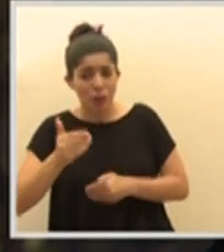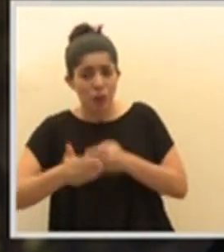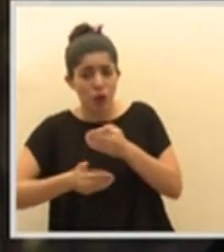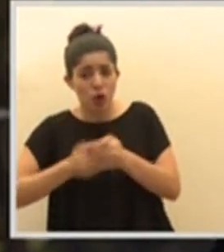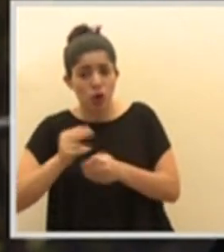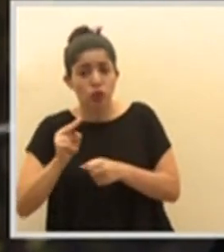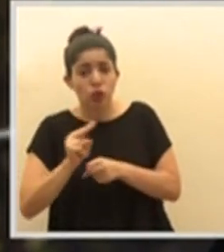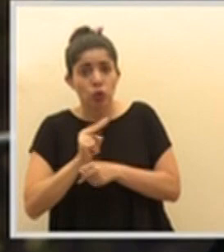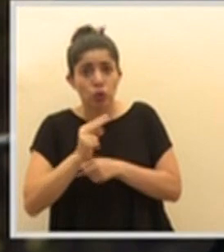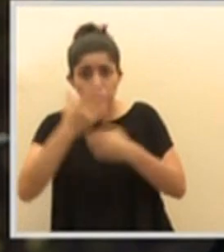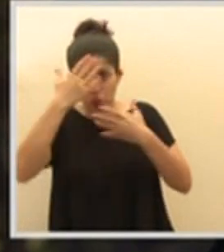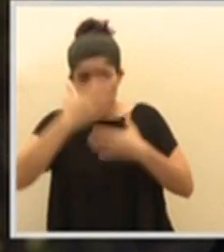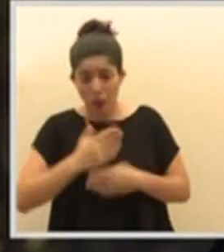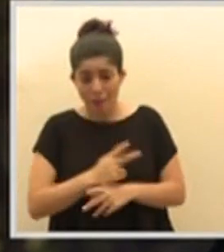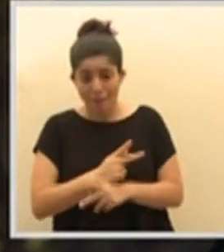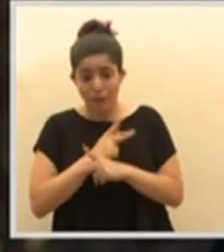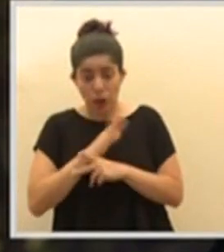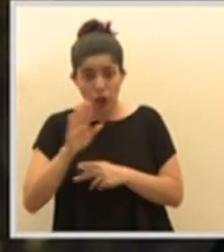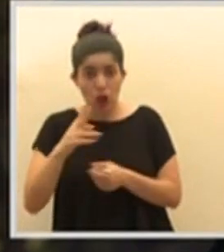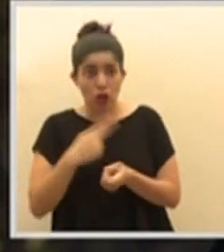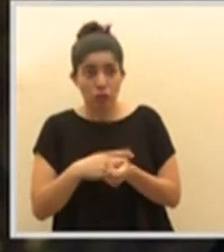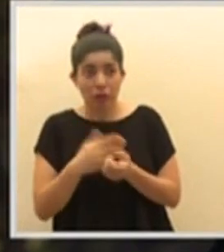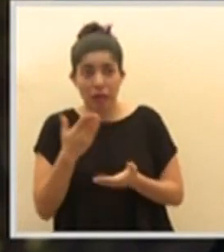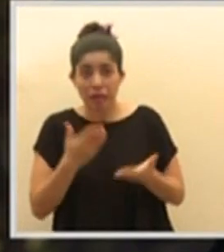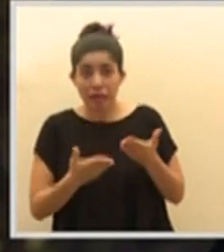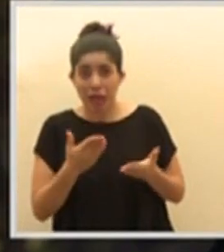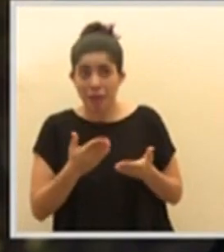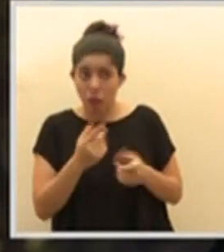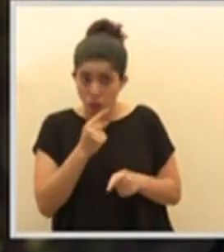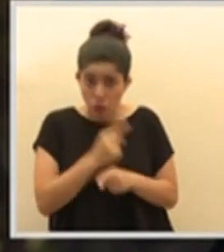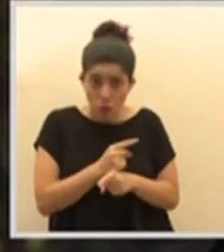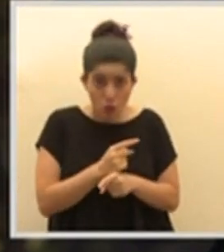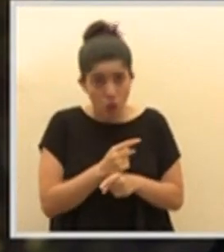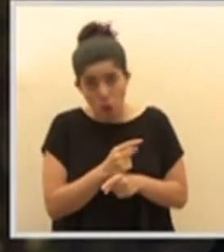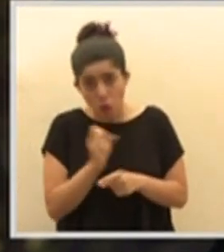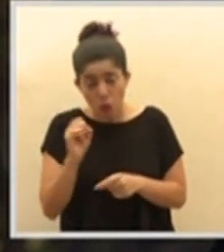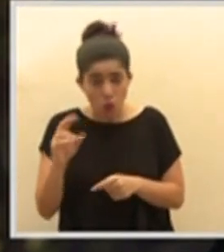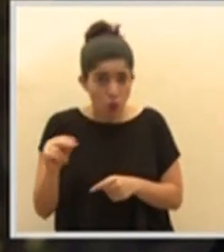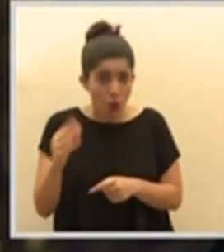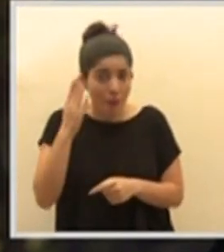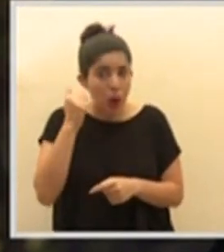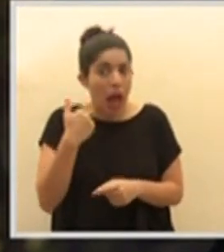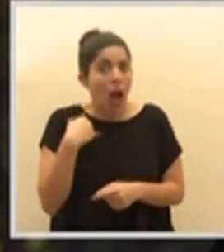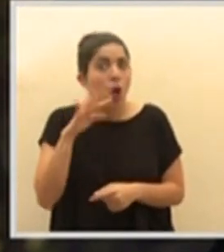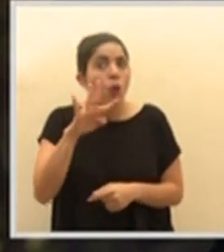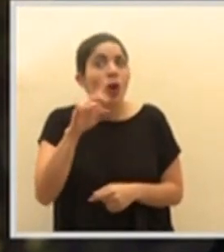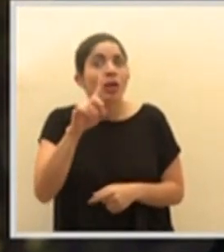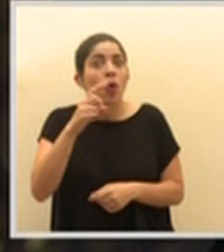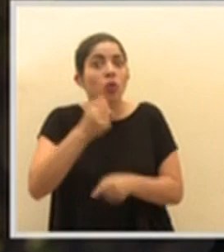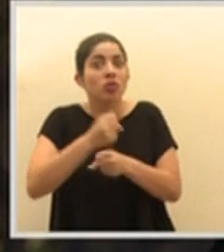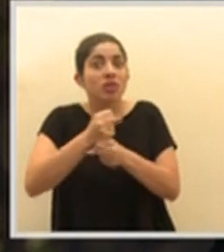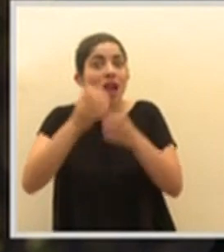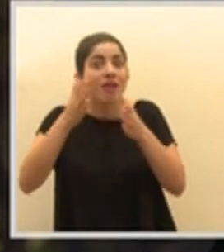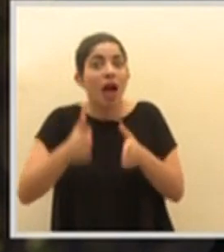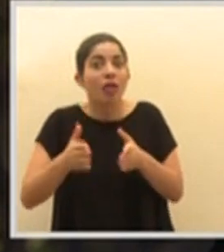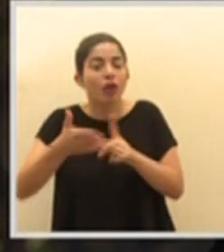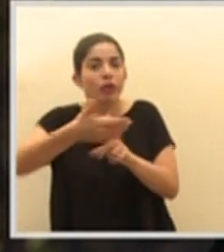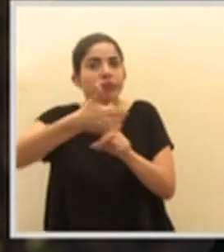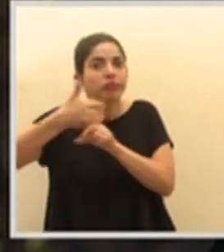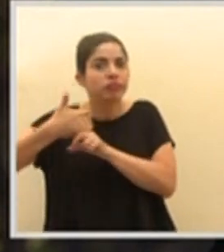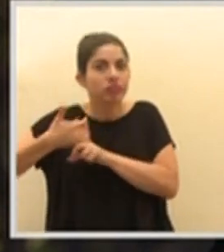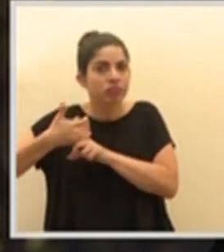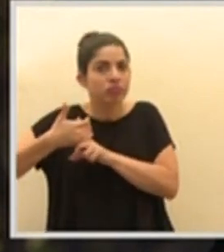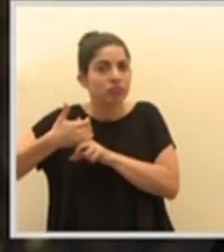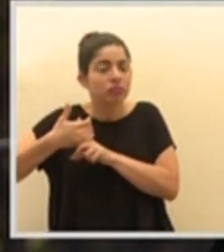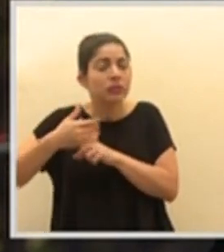utilización de equipos de protección dentro del hospital han sido el adecuado debido a que hay 41 funcionarios aislados y